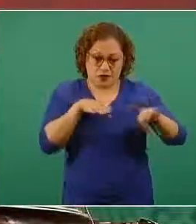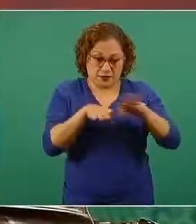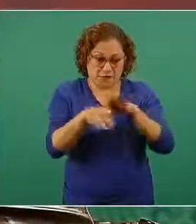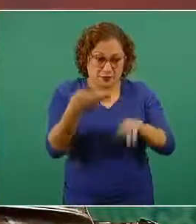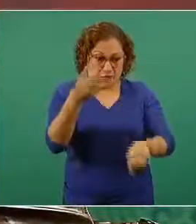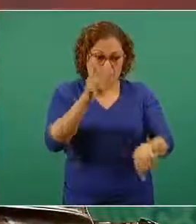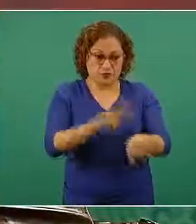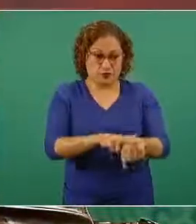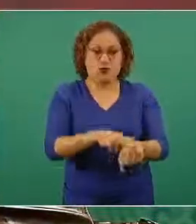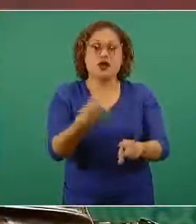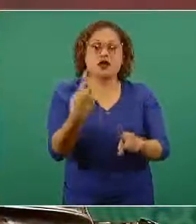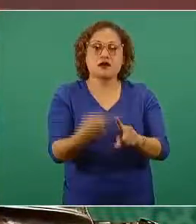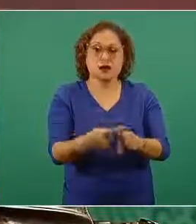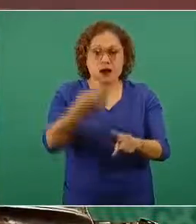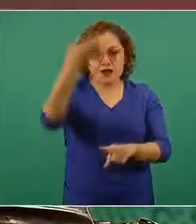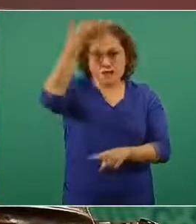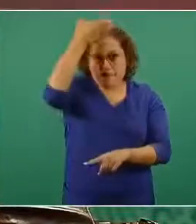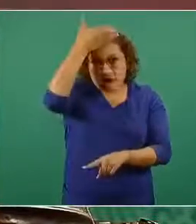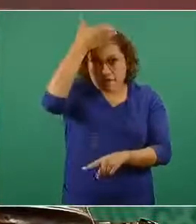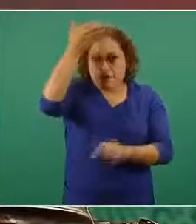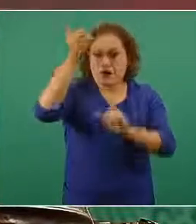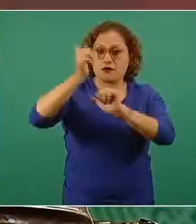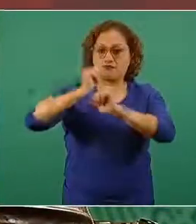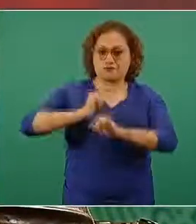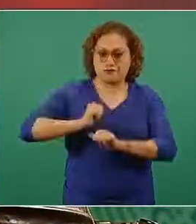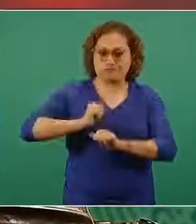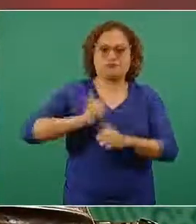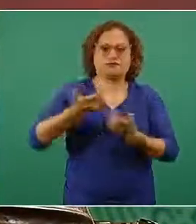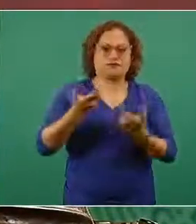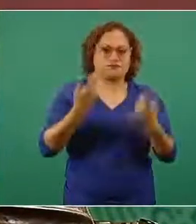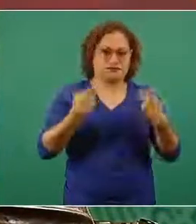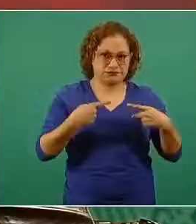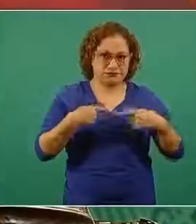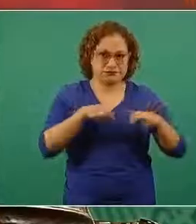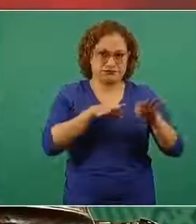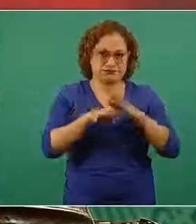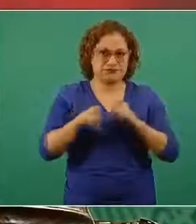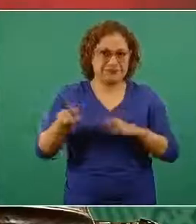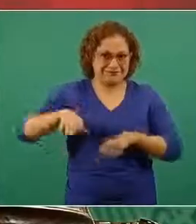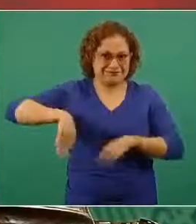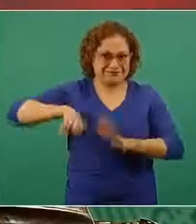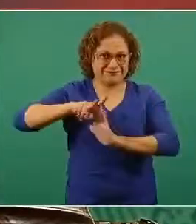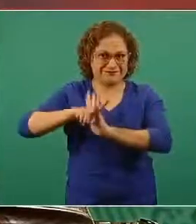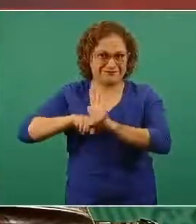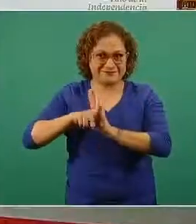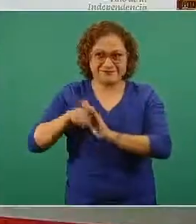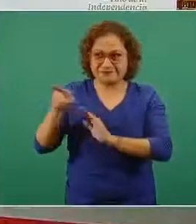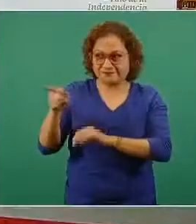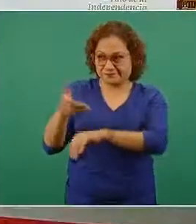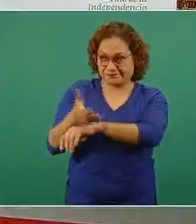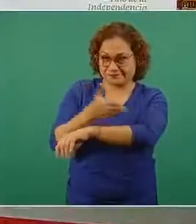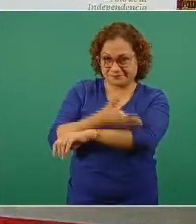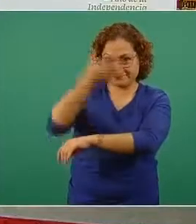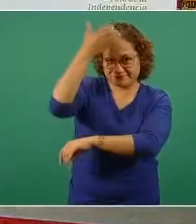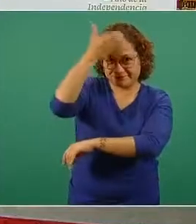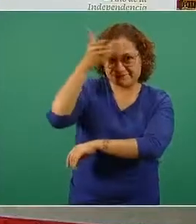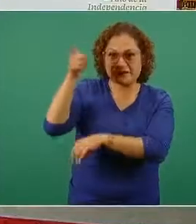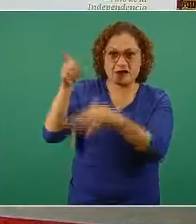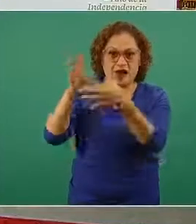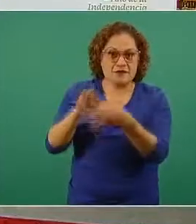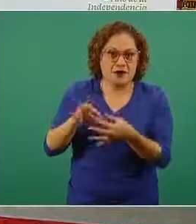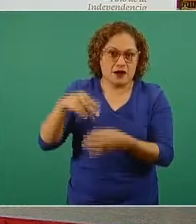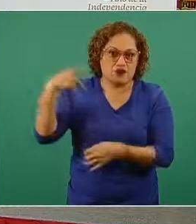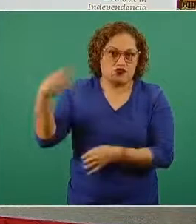cómo nuestro compañero de enfermería platica, narra su experiencia vivida y esto nos